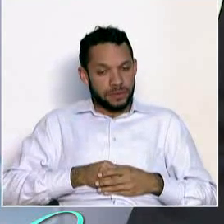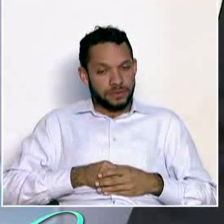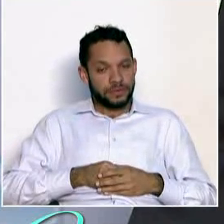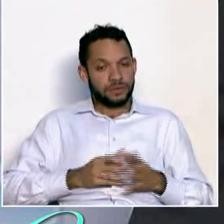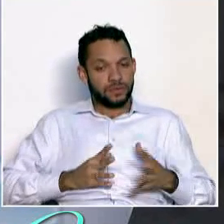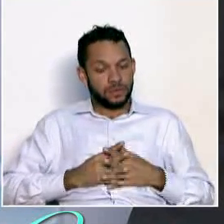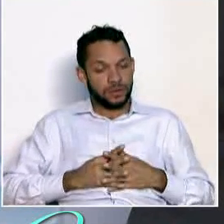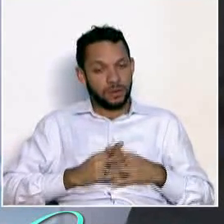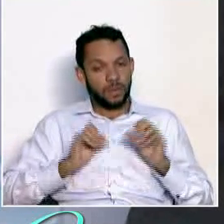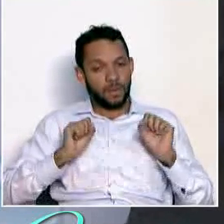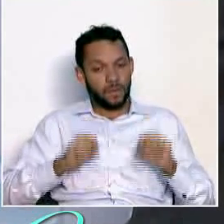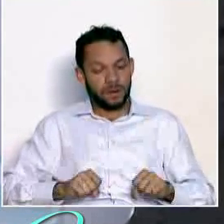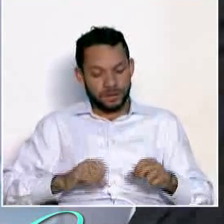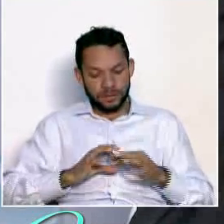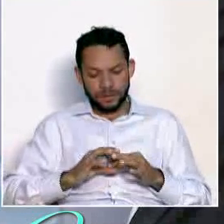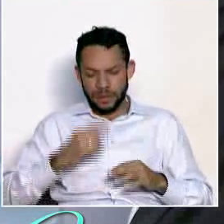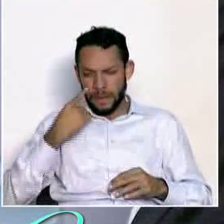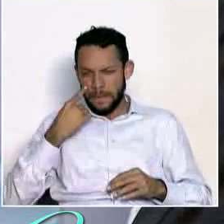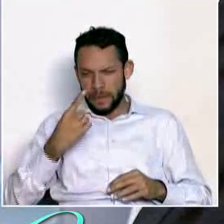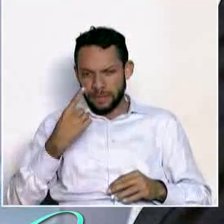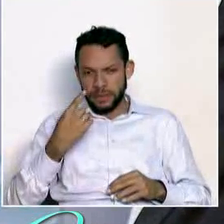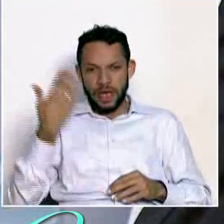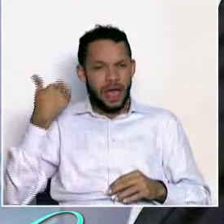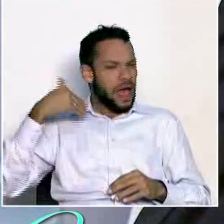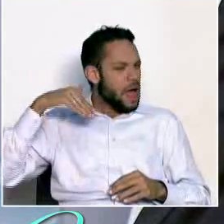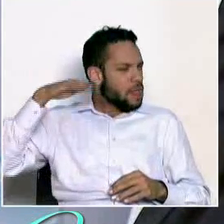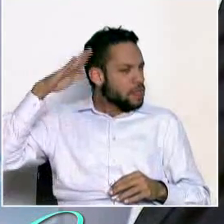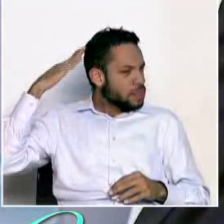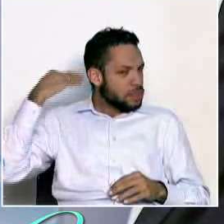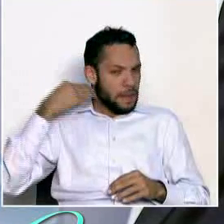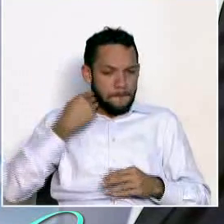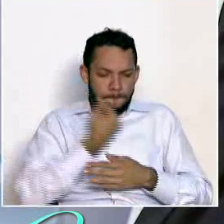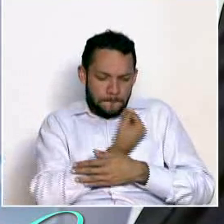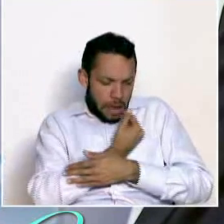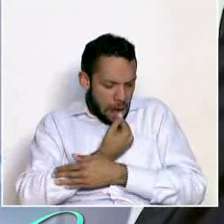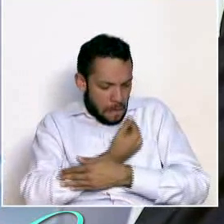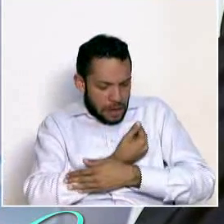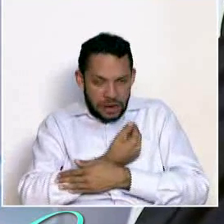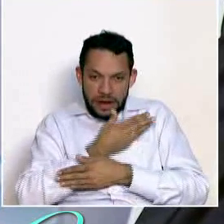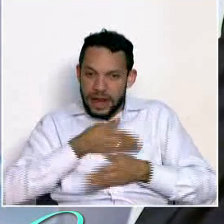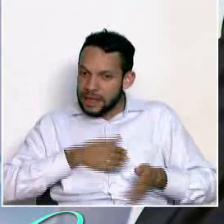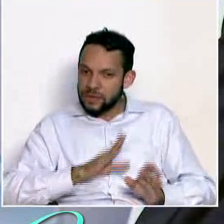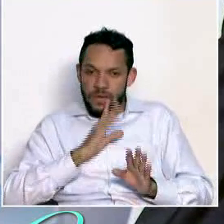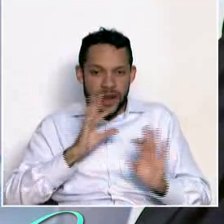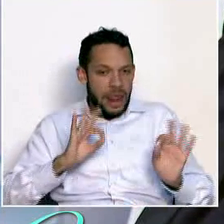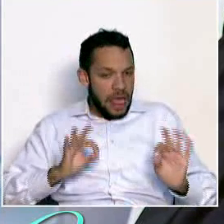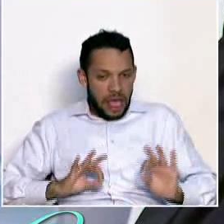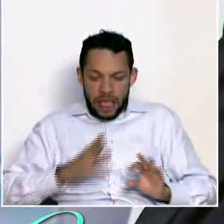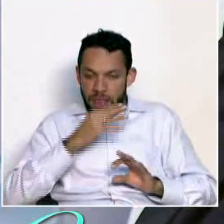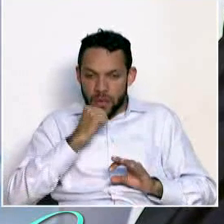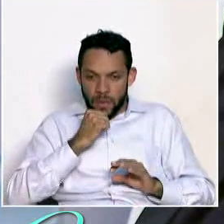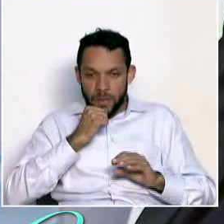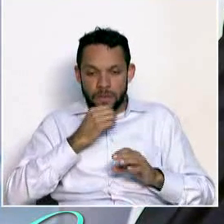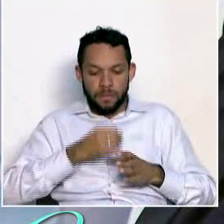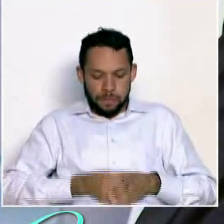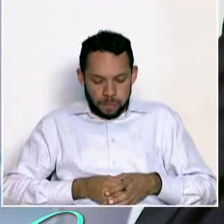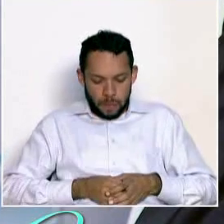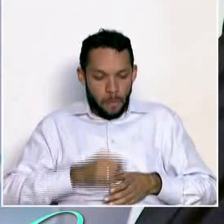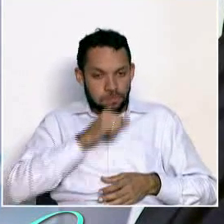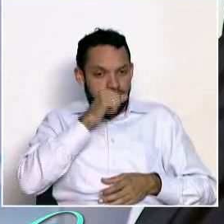ella. Vas a regresar al momento en que no habías nacido. 5,